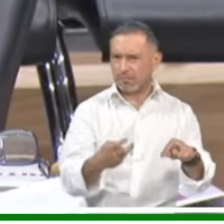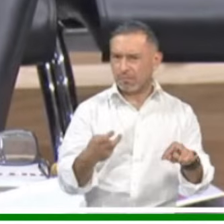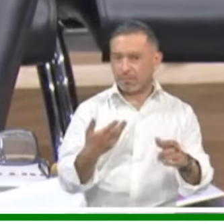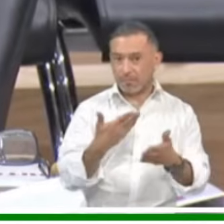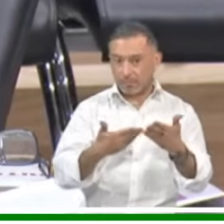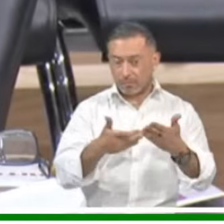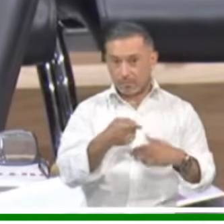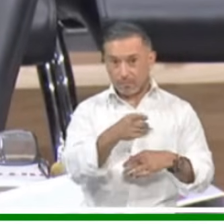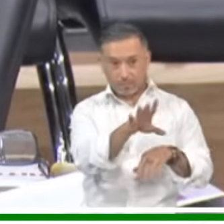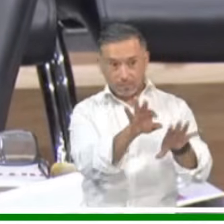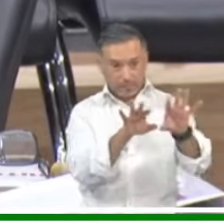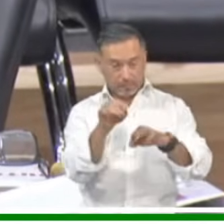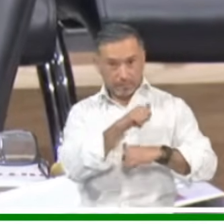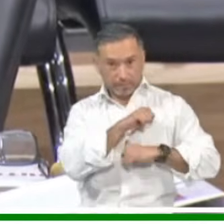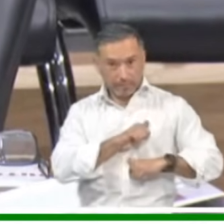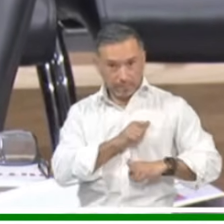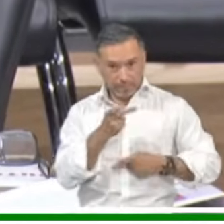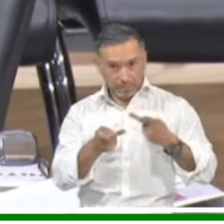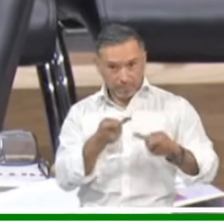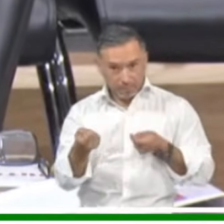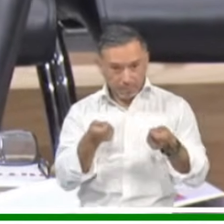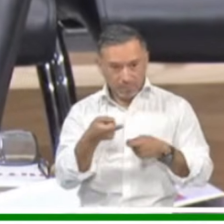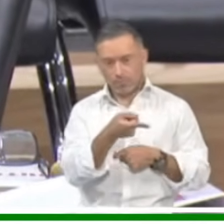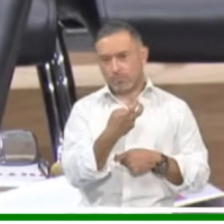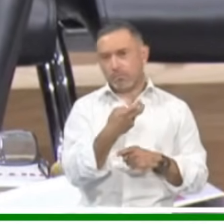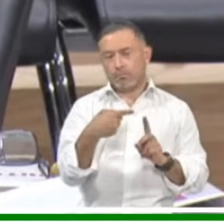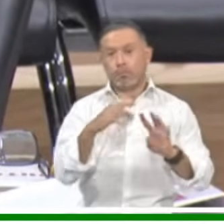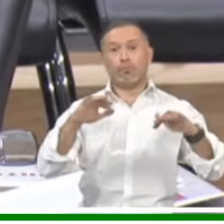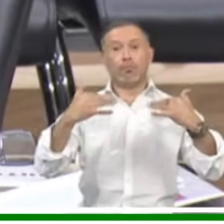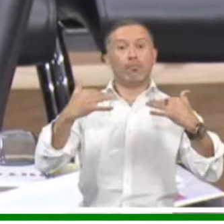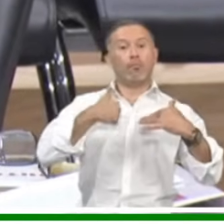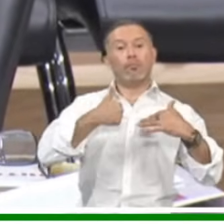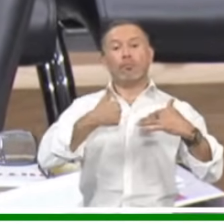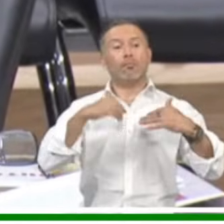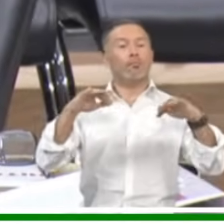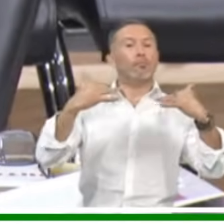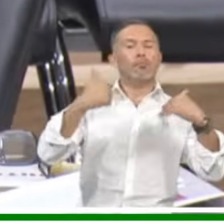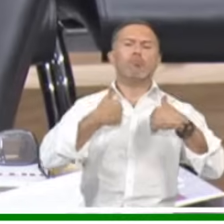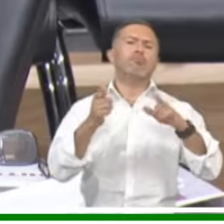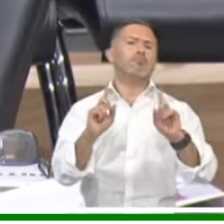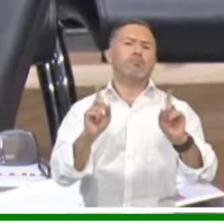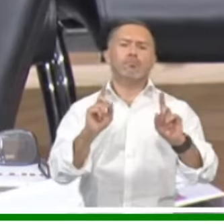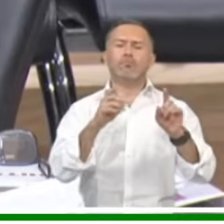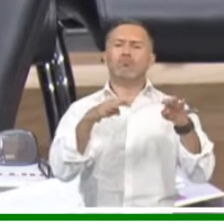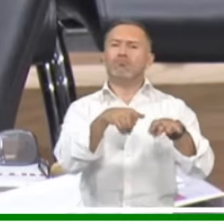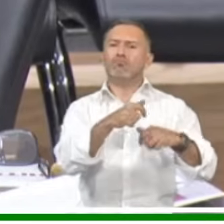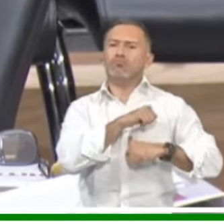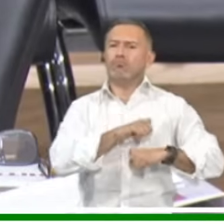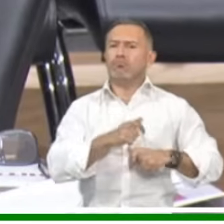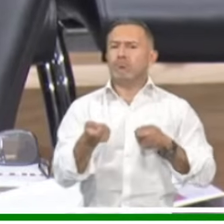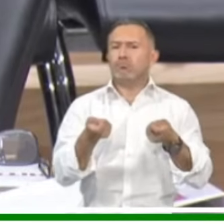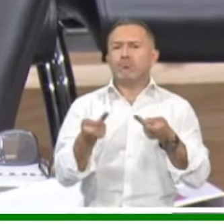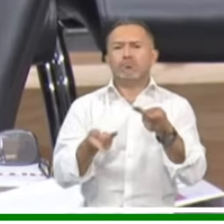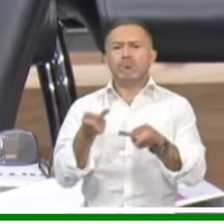eso, son moderadores, no son los actores centrales. El debate, pero lo que promueve es que la